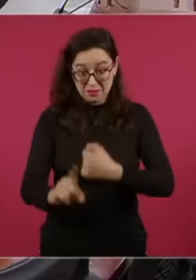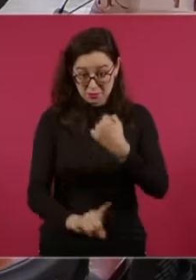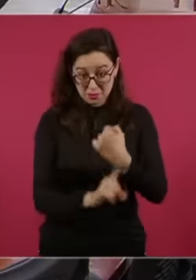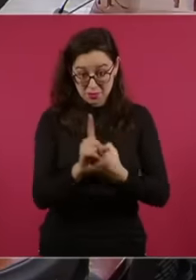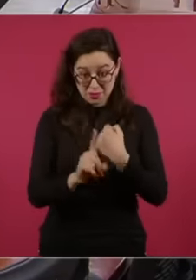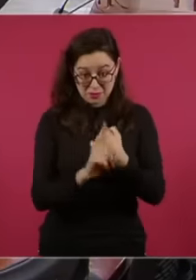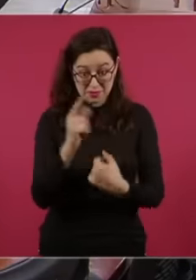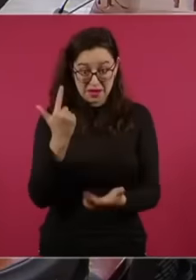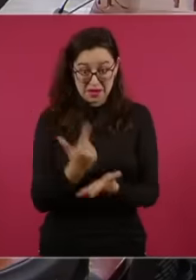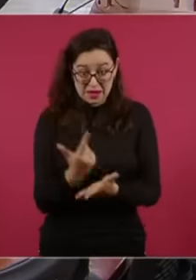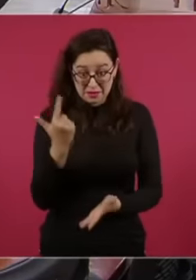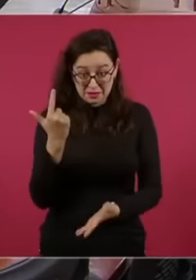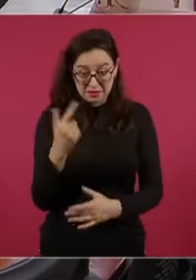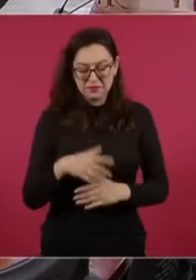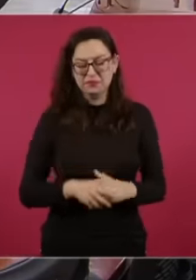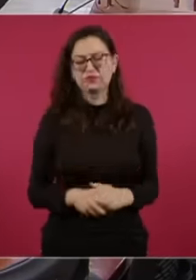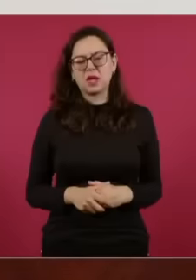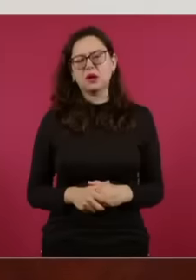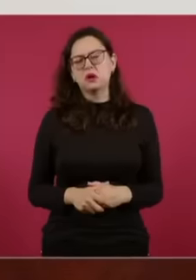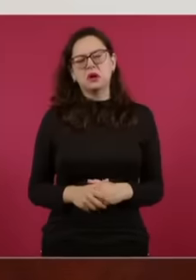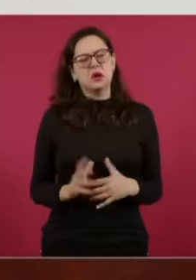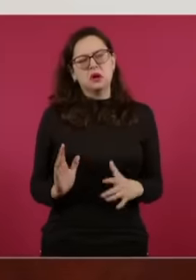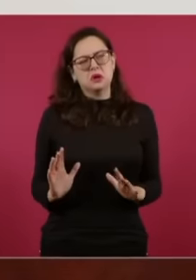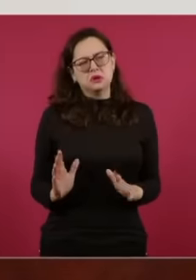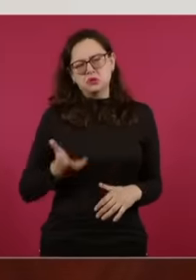No sé si puede agravar, pero no ayuda